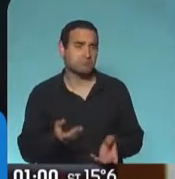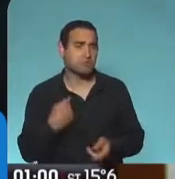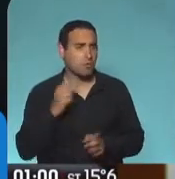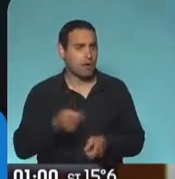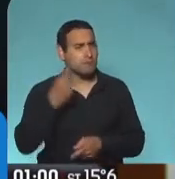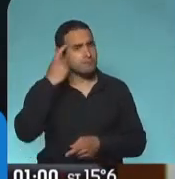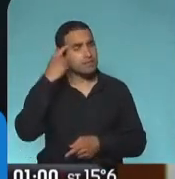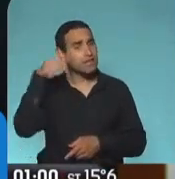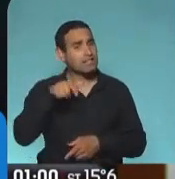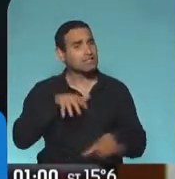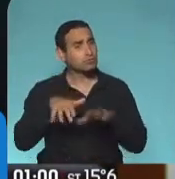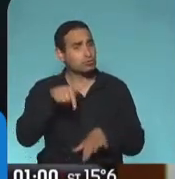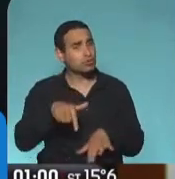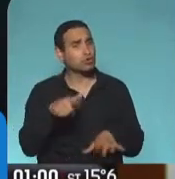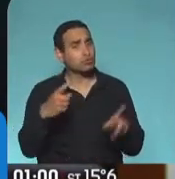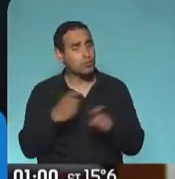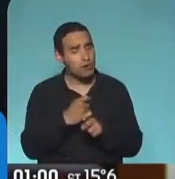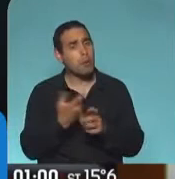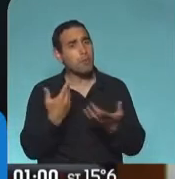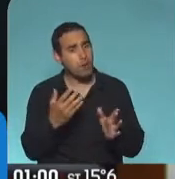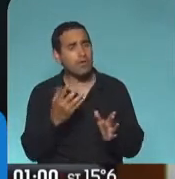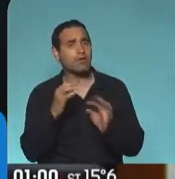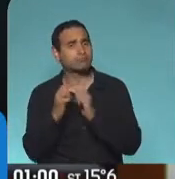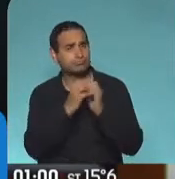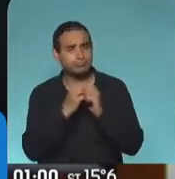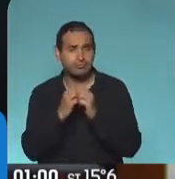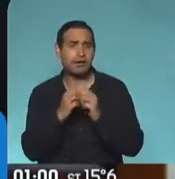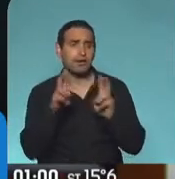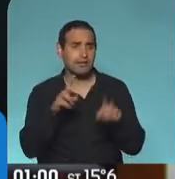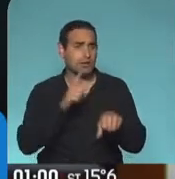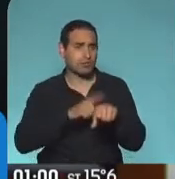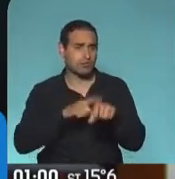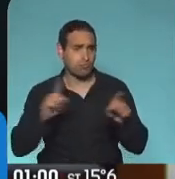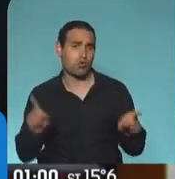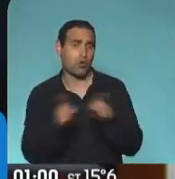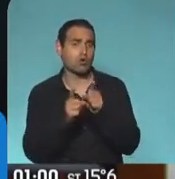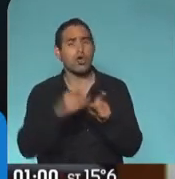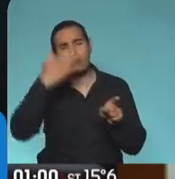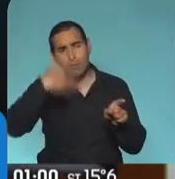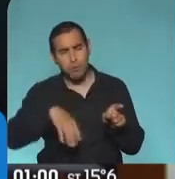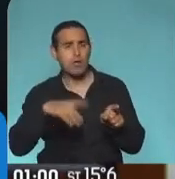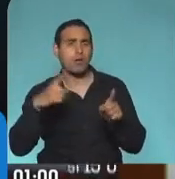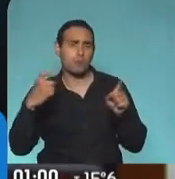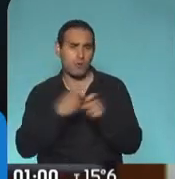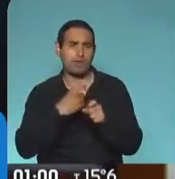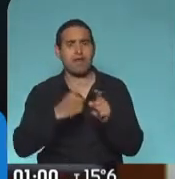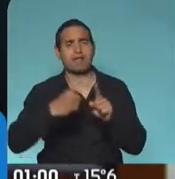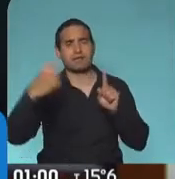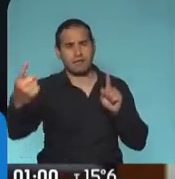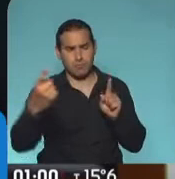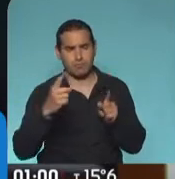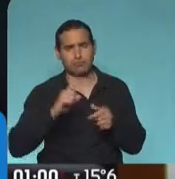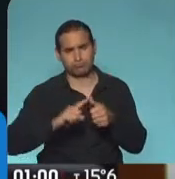en esta situación de crisis se puede empezar a debatir esto en el corto plazo después los grandes desafíos del mediano de largo plazo de